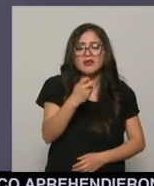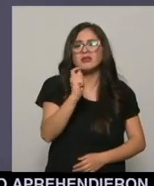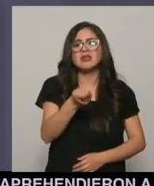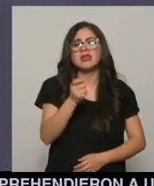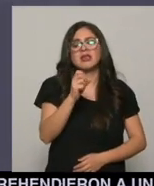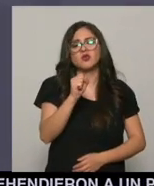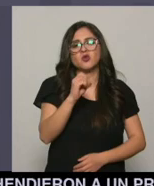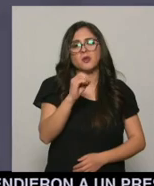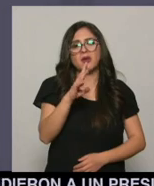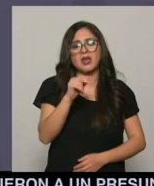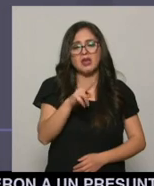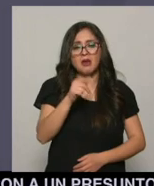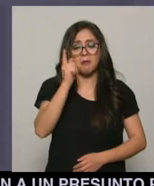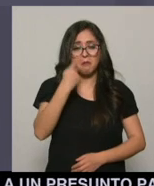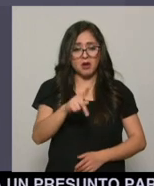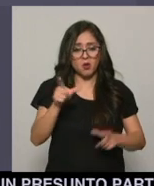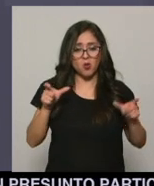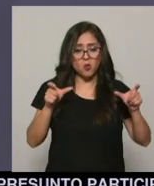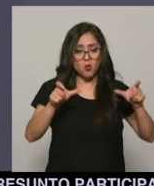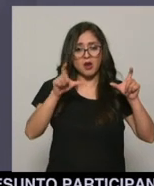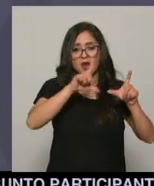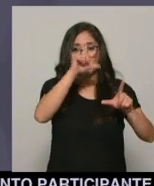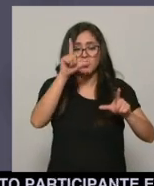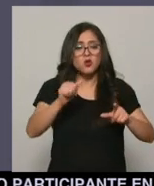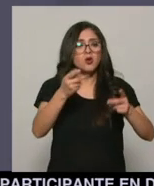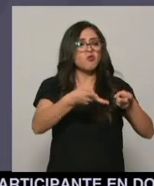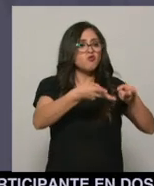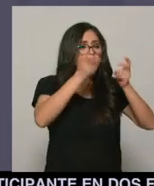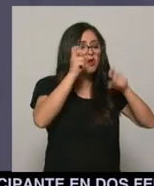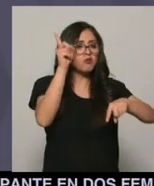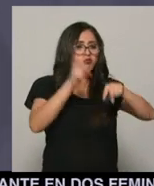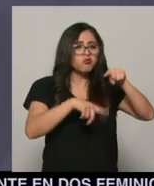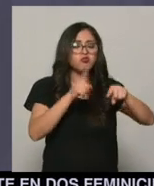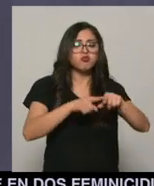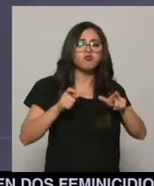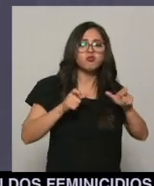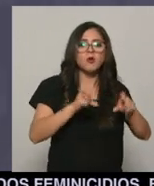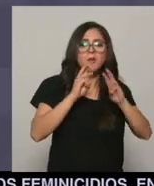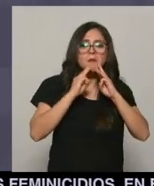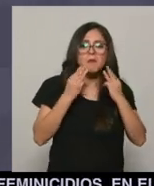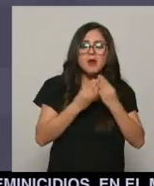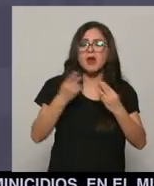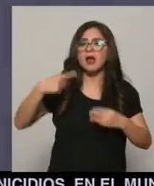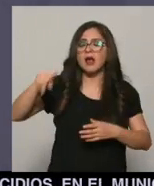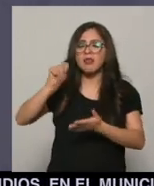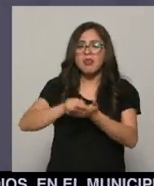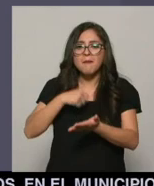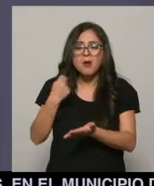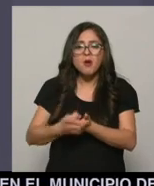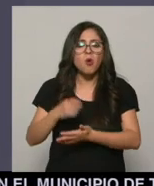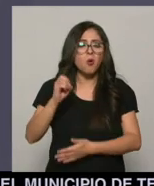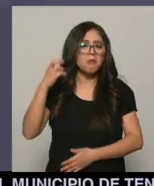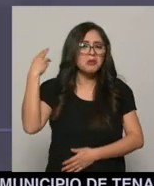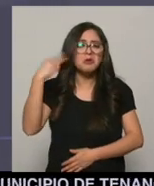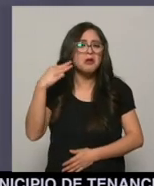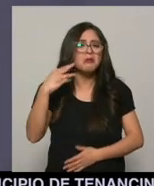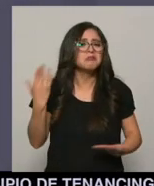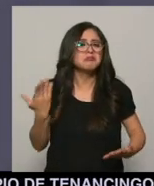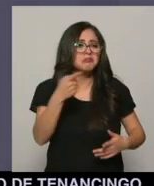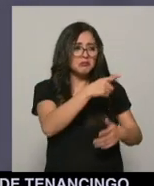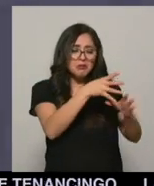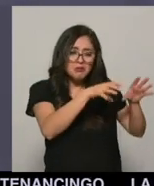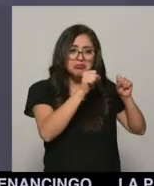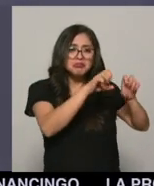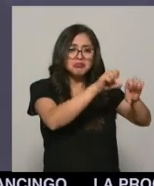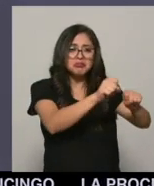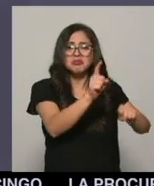que tiene 2 meses, en lugar de estar deteniendo a los delincuentes del crimen organizado, del Mencho en Tamaulipas o en Michoacán, hoy la Guardia Nacional está deteniendo